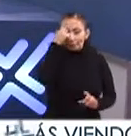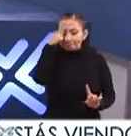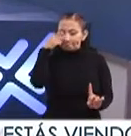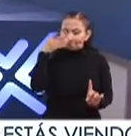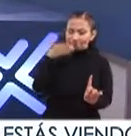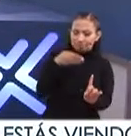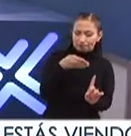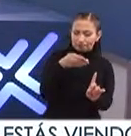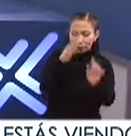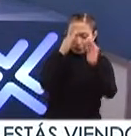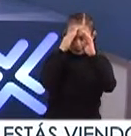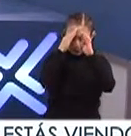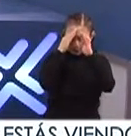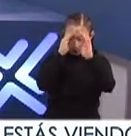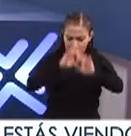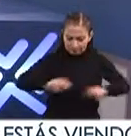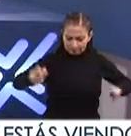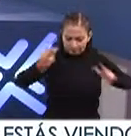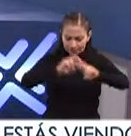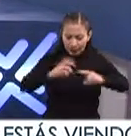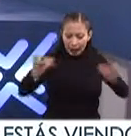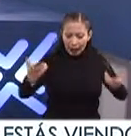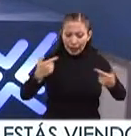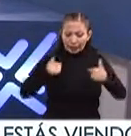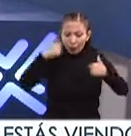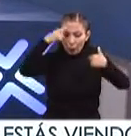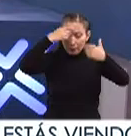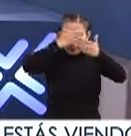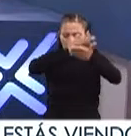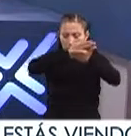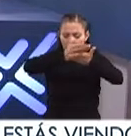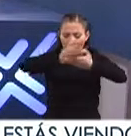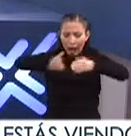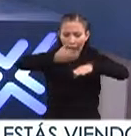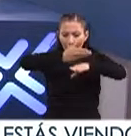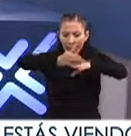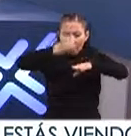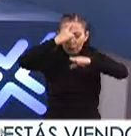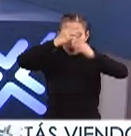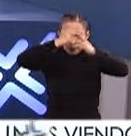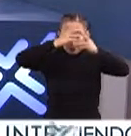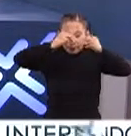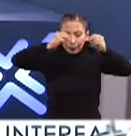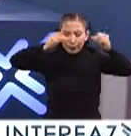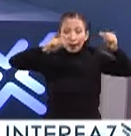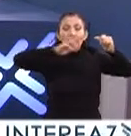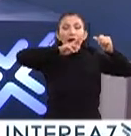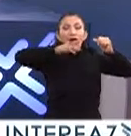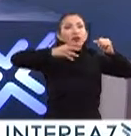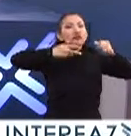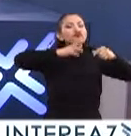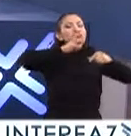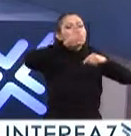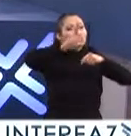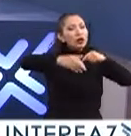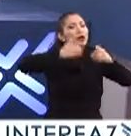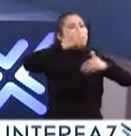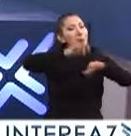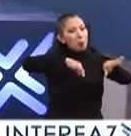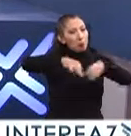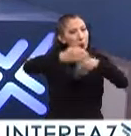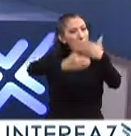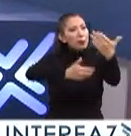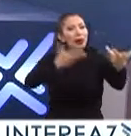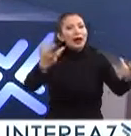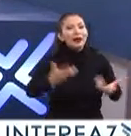concentración, llamémoslo reflexión, llamémoslo lograr poner nuestra mente en blanco para poder tener mejores resultados a la hora